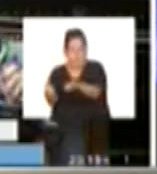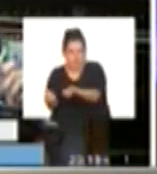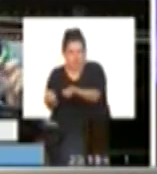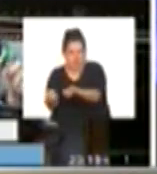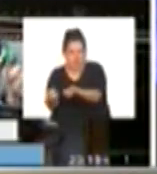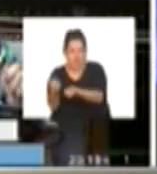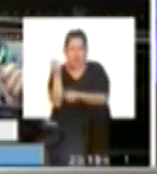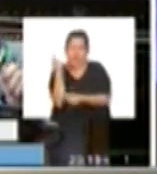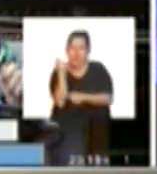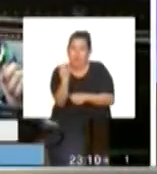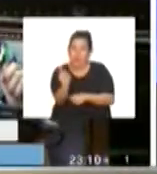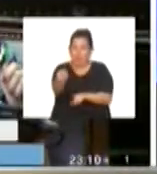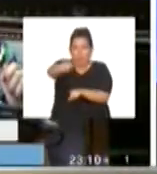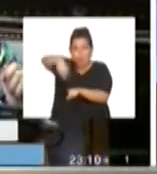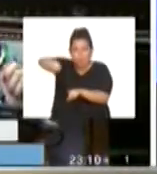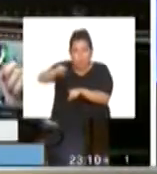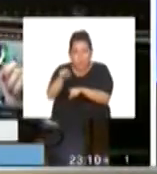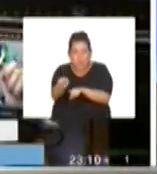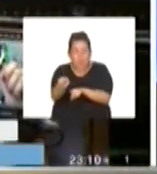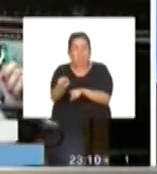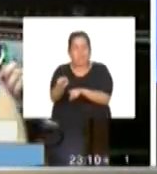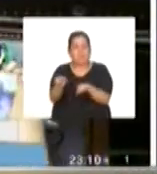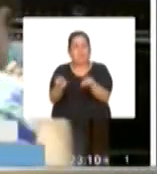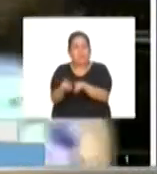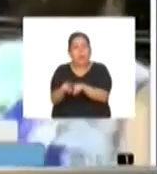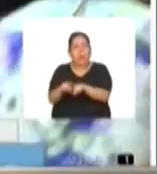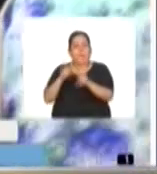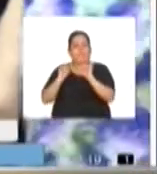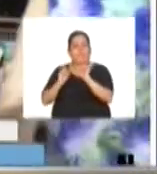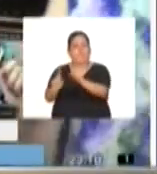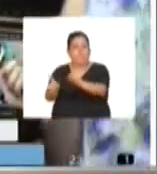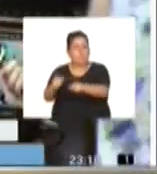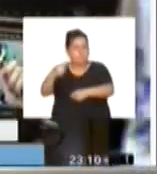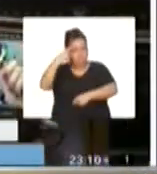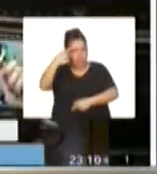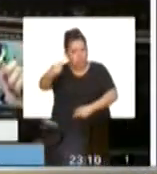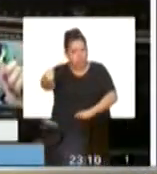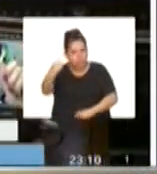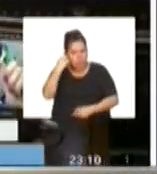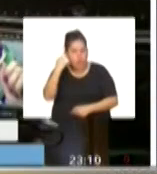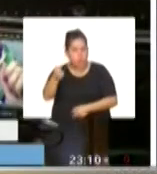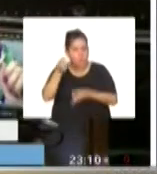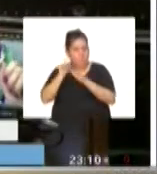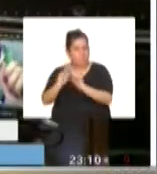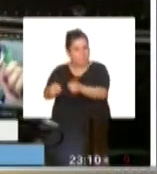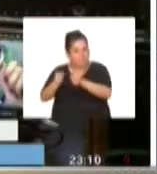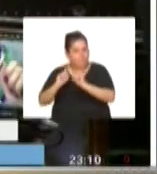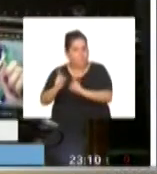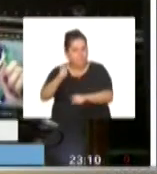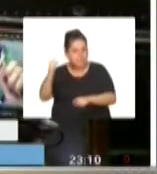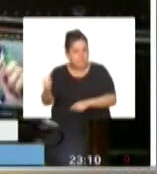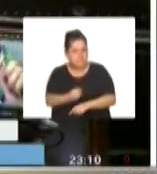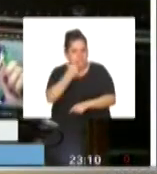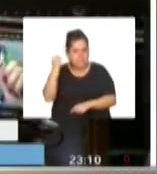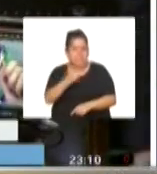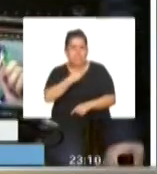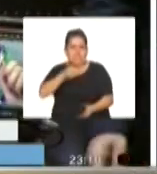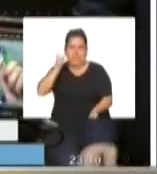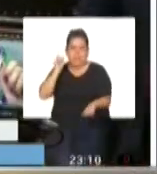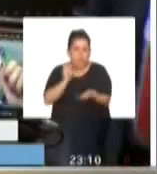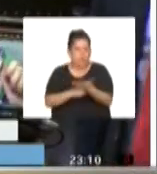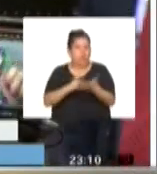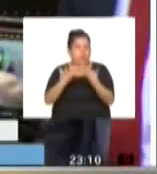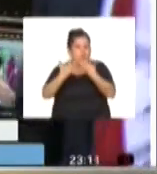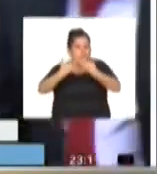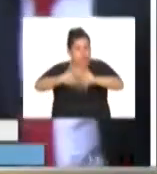Él extermina a los opositores y también a los aliados. Eso de ángel exterminador es una derivación del bombón